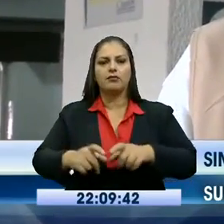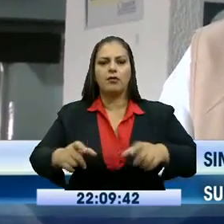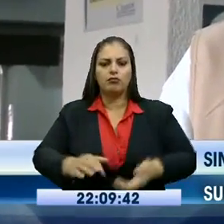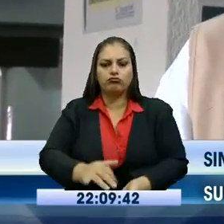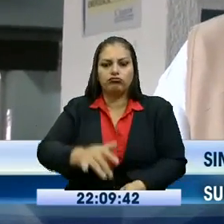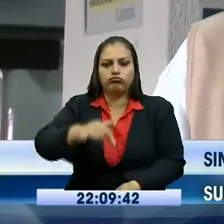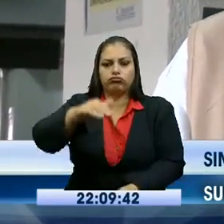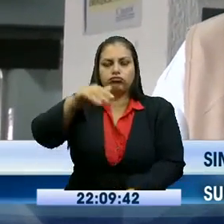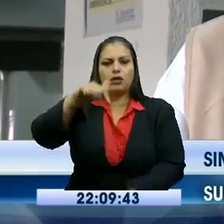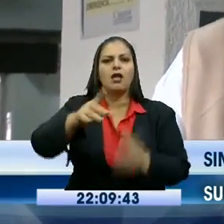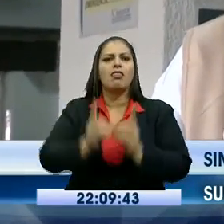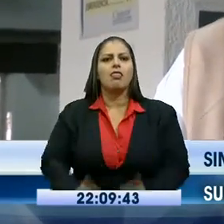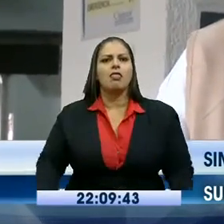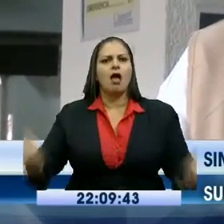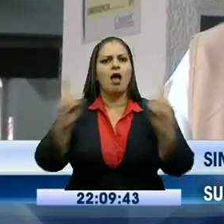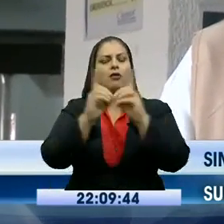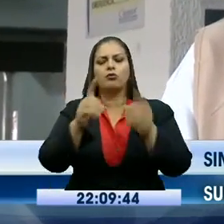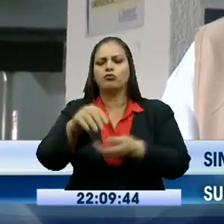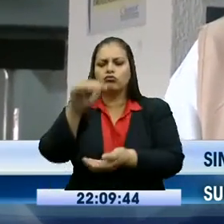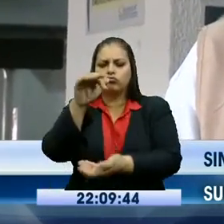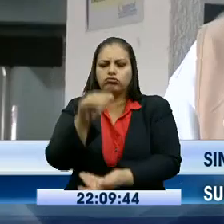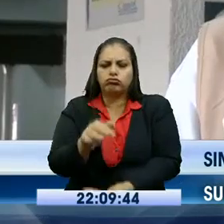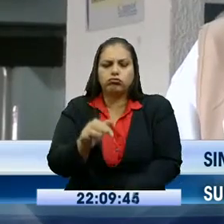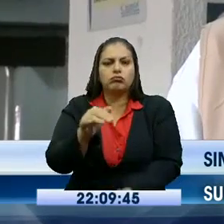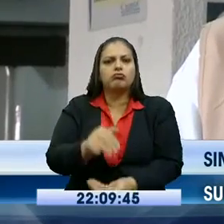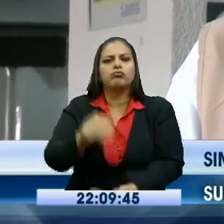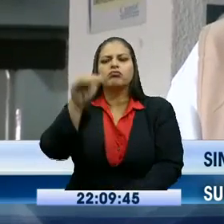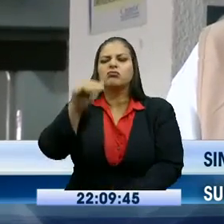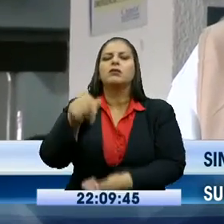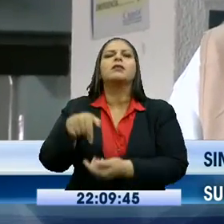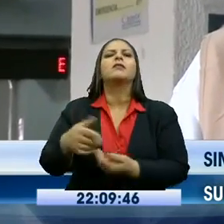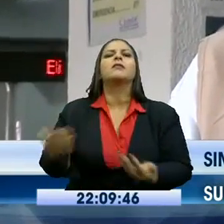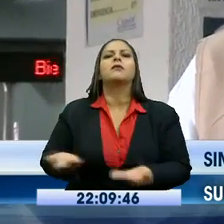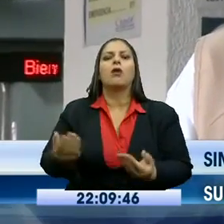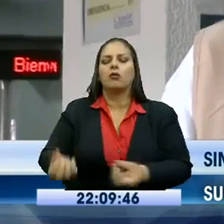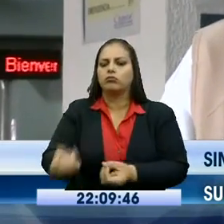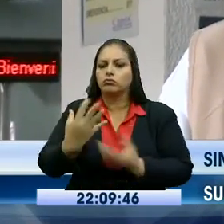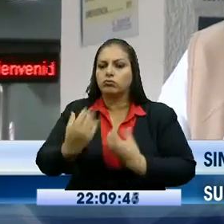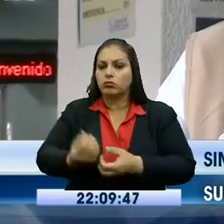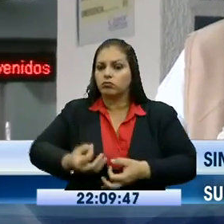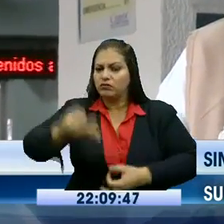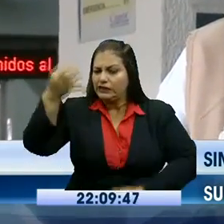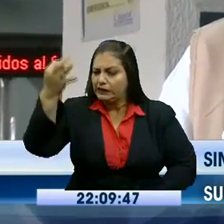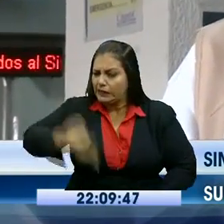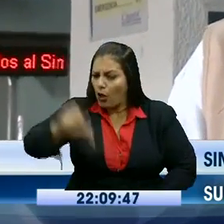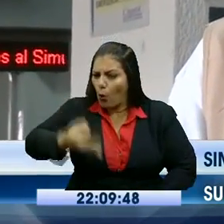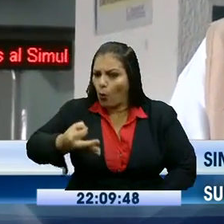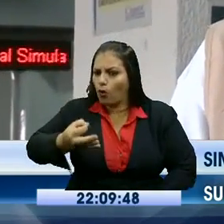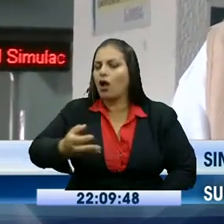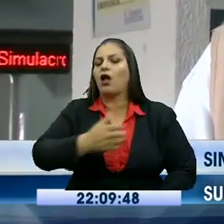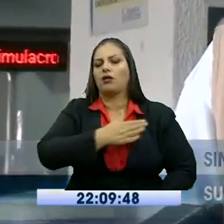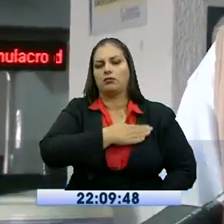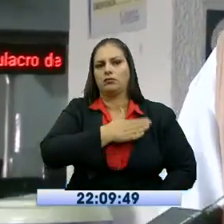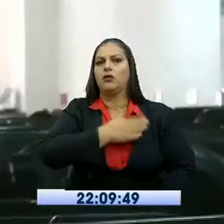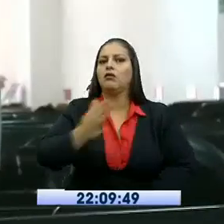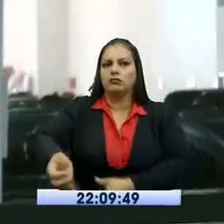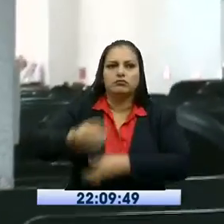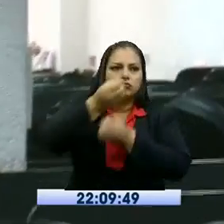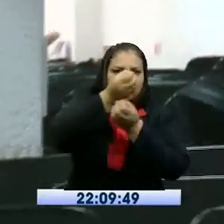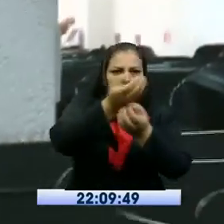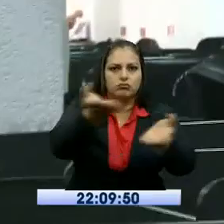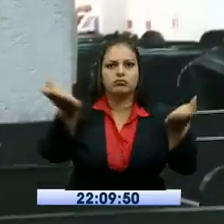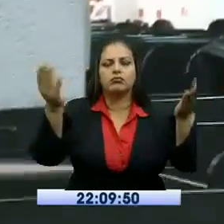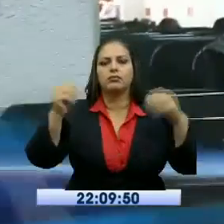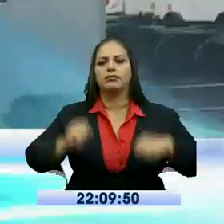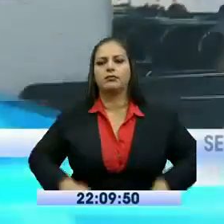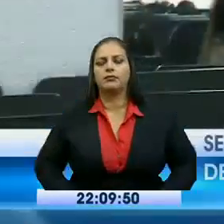cantidad de datos que nos den certeza de que la información que tenemos es real y es confiable y pueda ser emitida. Según